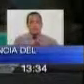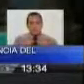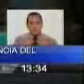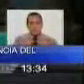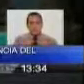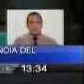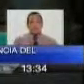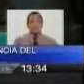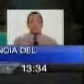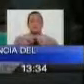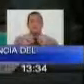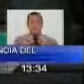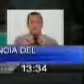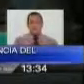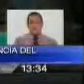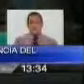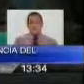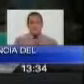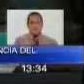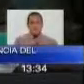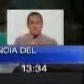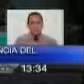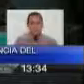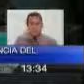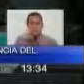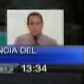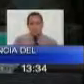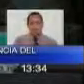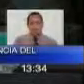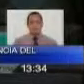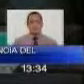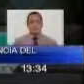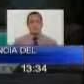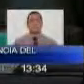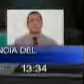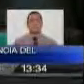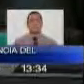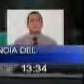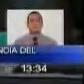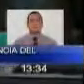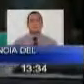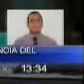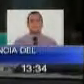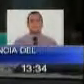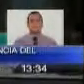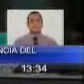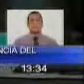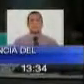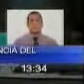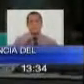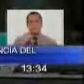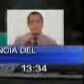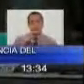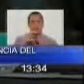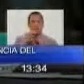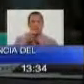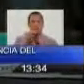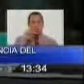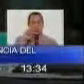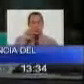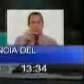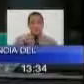que se continúe una férrea defensa del Perú en este caso. Premier, la señora Gloria Cano ha adelantado